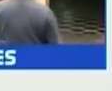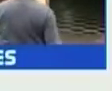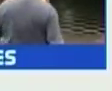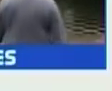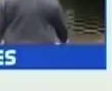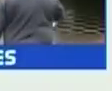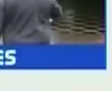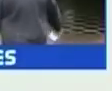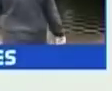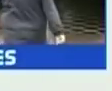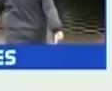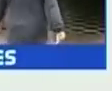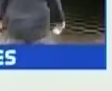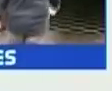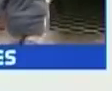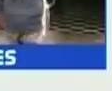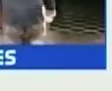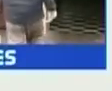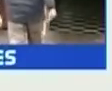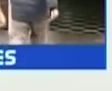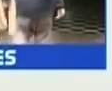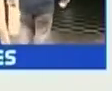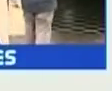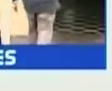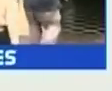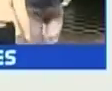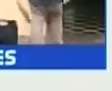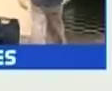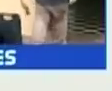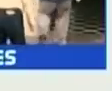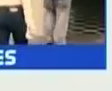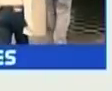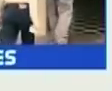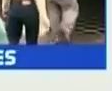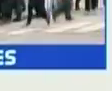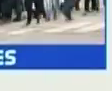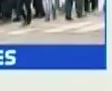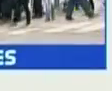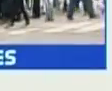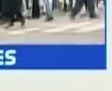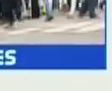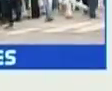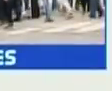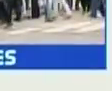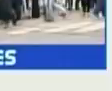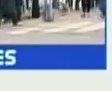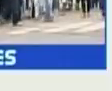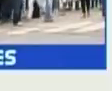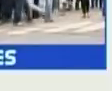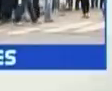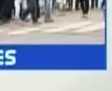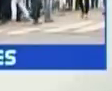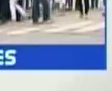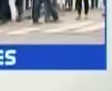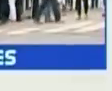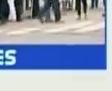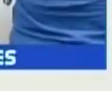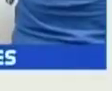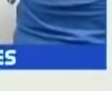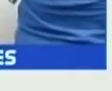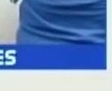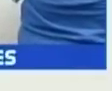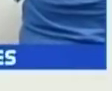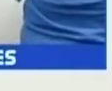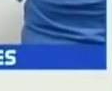15 de octubre fue una victoria verdaderamente, como yo lo dije aquí mismo sentado, milagrosa, grandiosa.